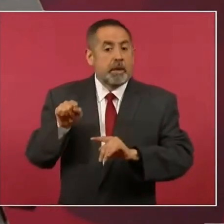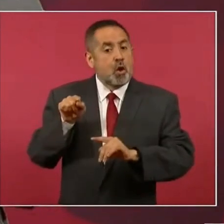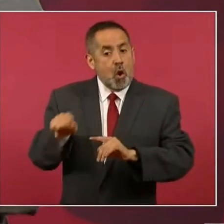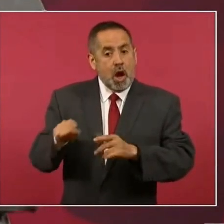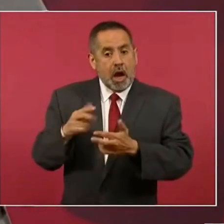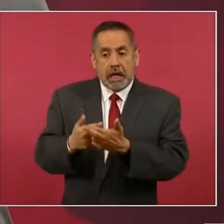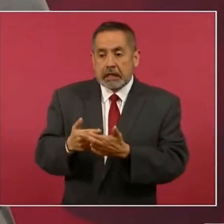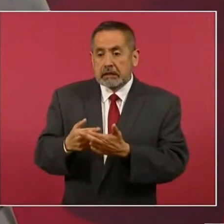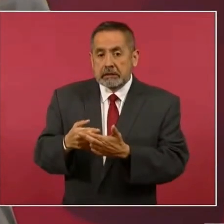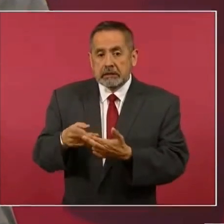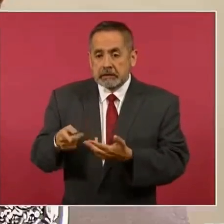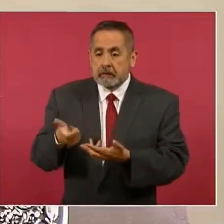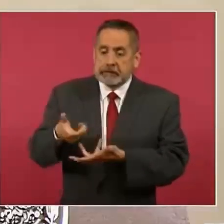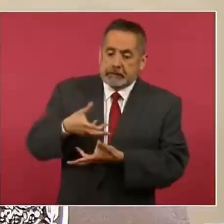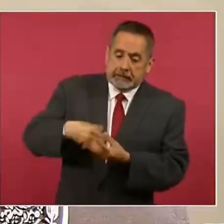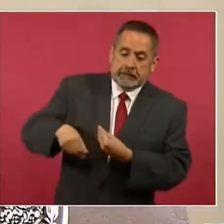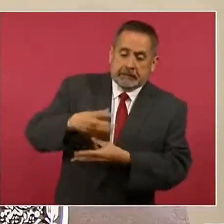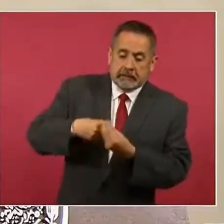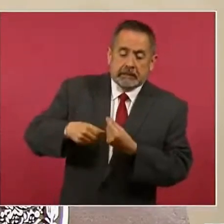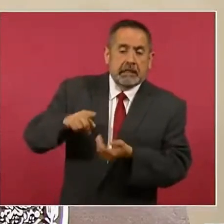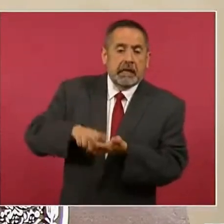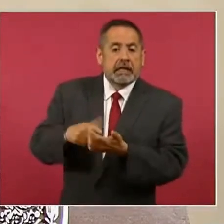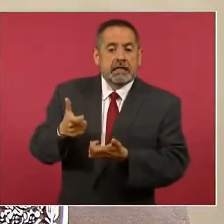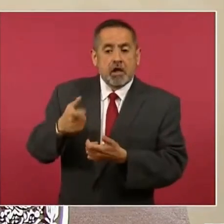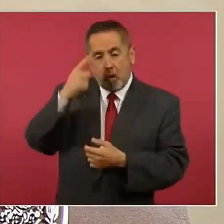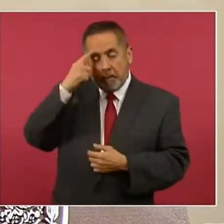se alimenta el presupuesto público.